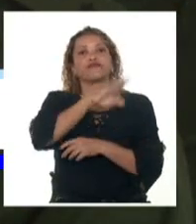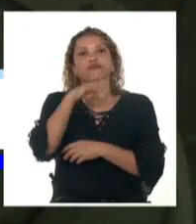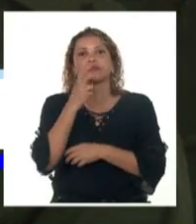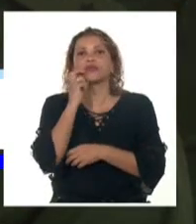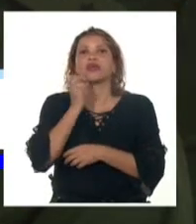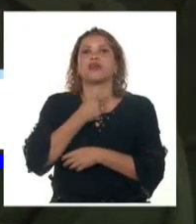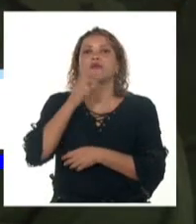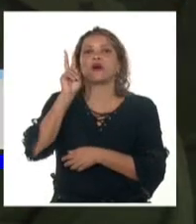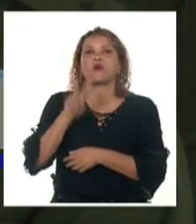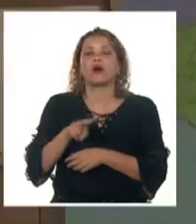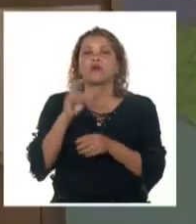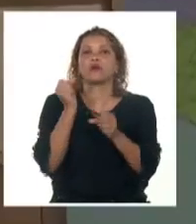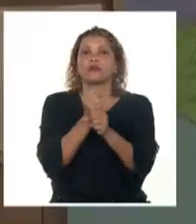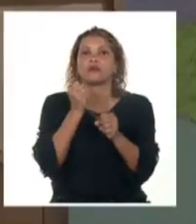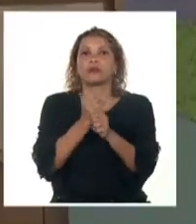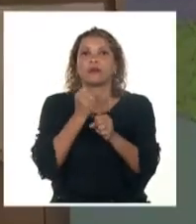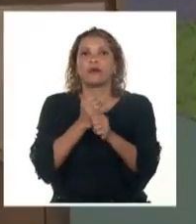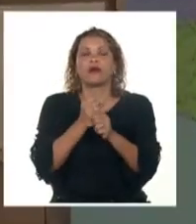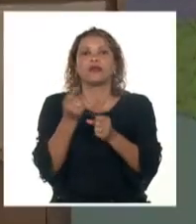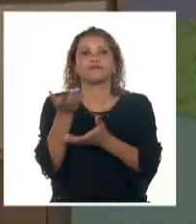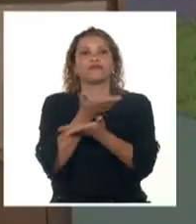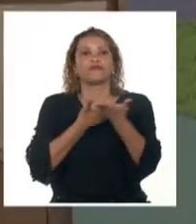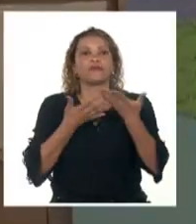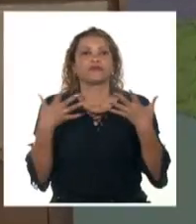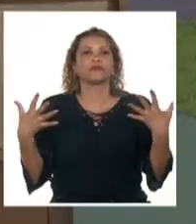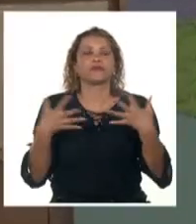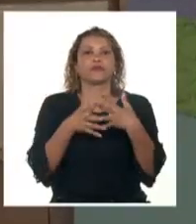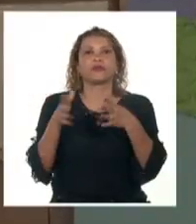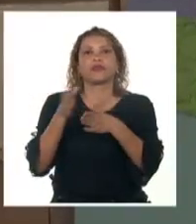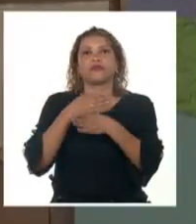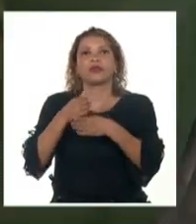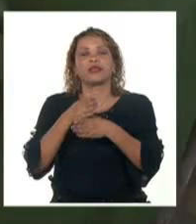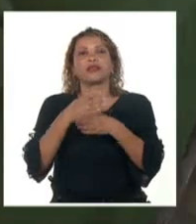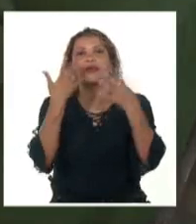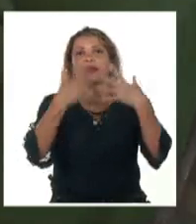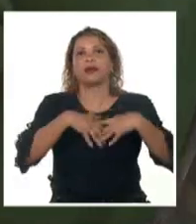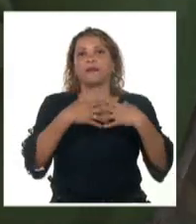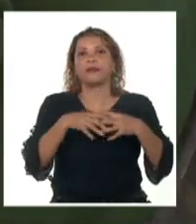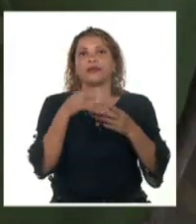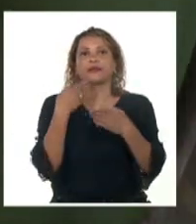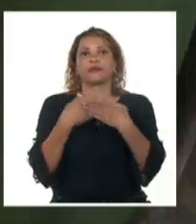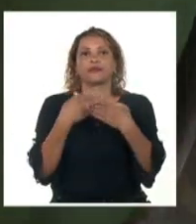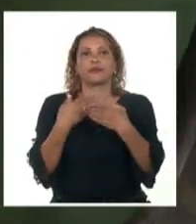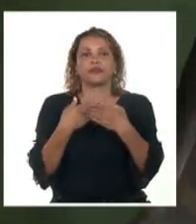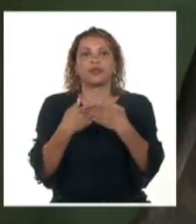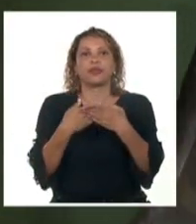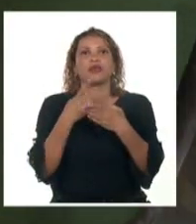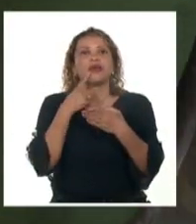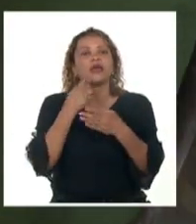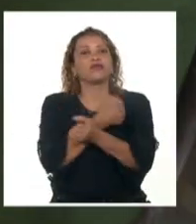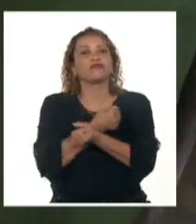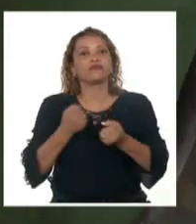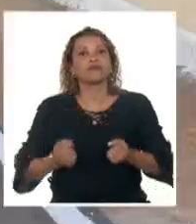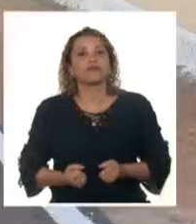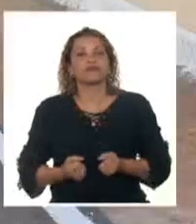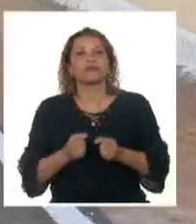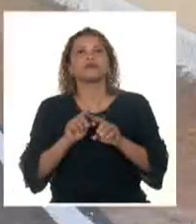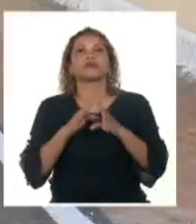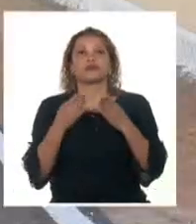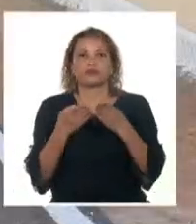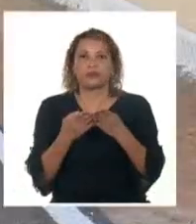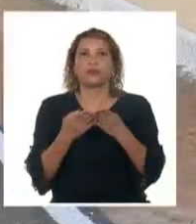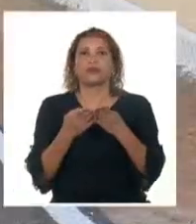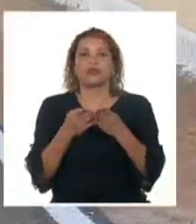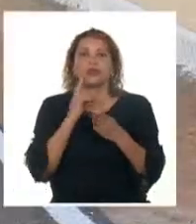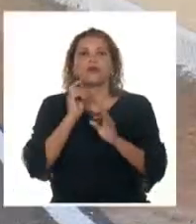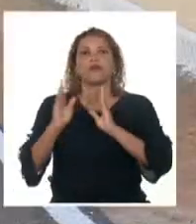lineamientos de trabajo y relaciones multilaterales entre factores y entidades enclavadas en la región de resistencia Camilo Cienfuegos como